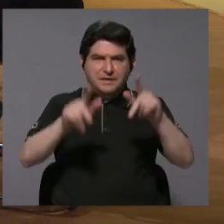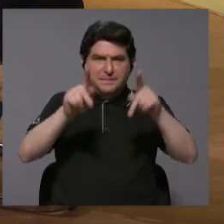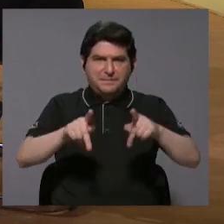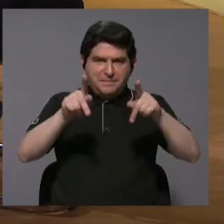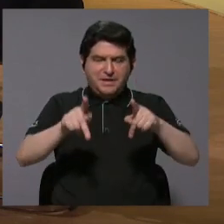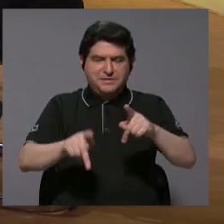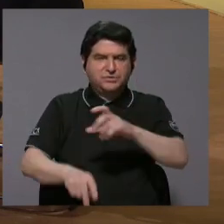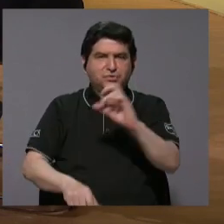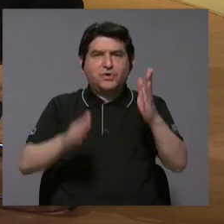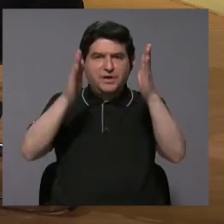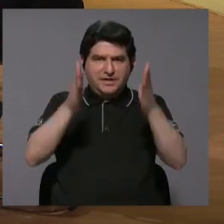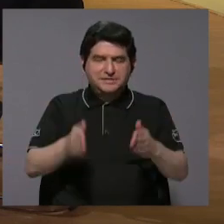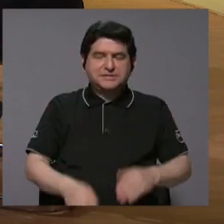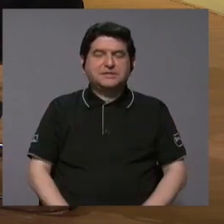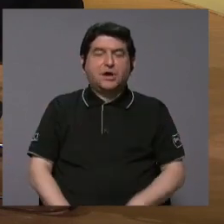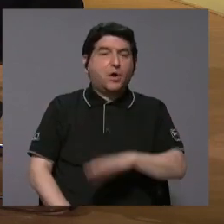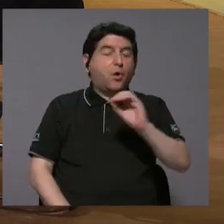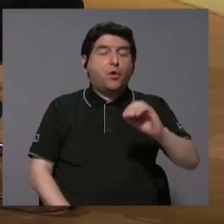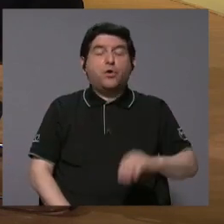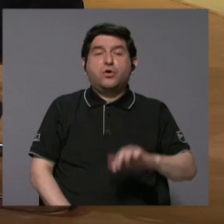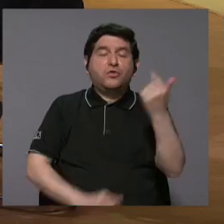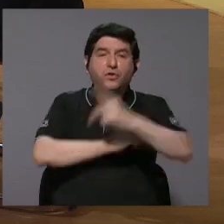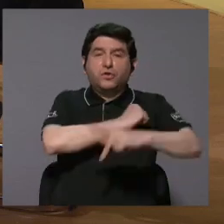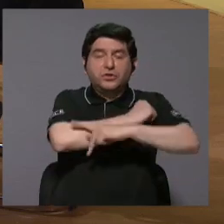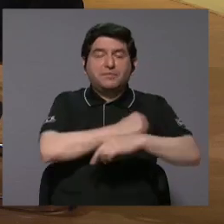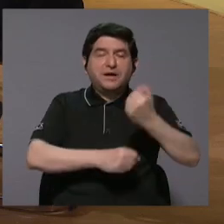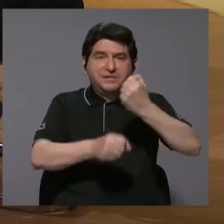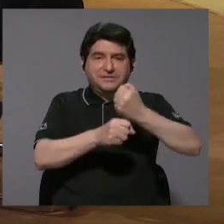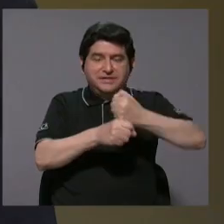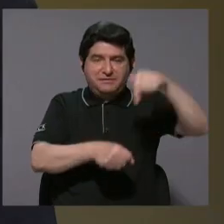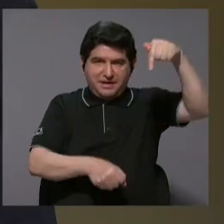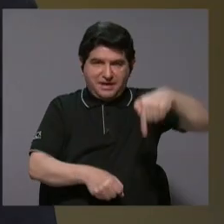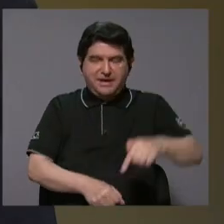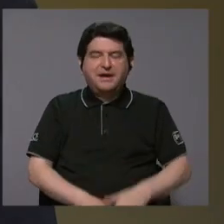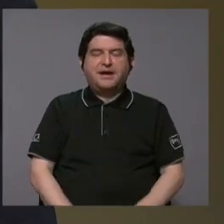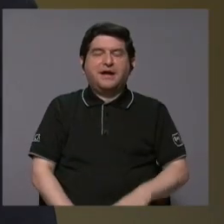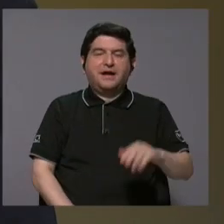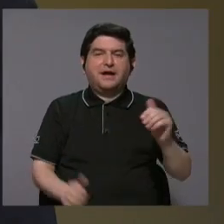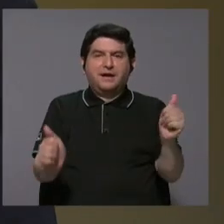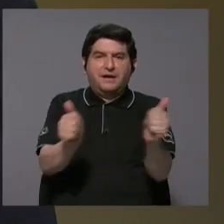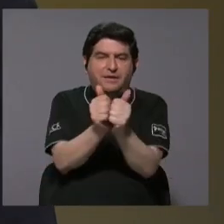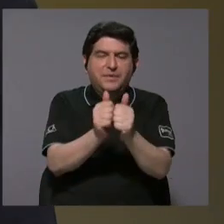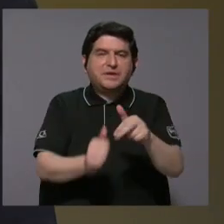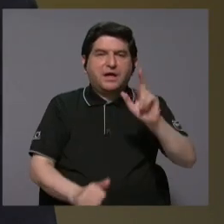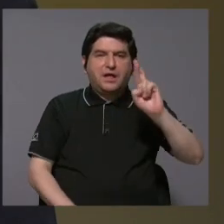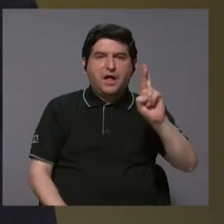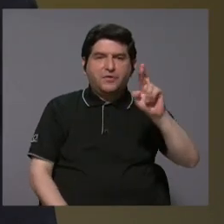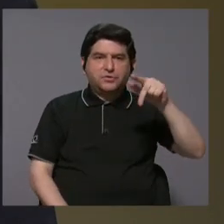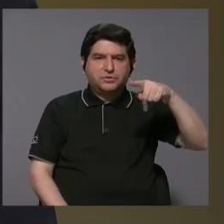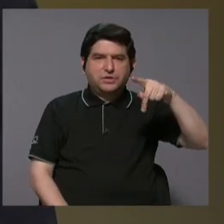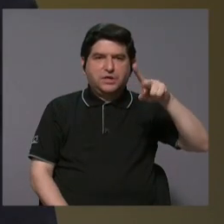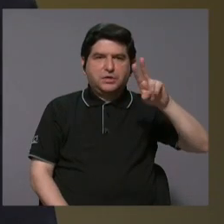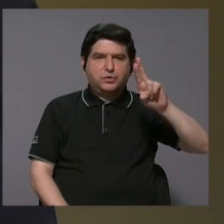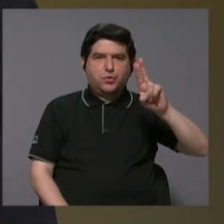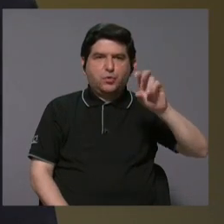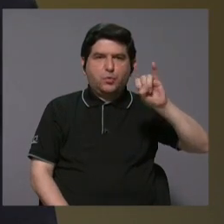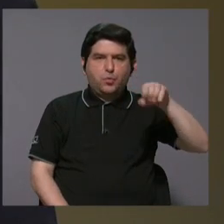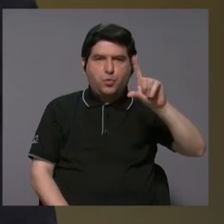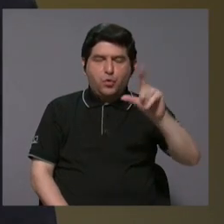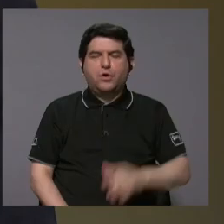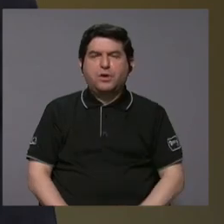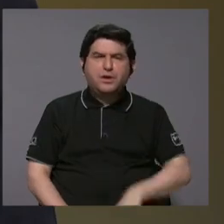costarricenses y no costarricenses que han trabajado con don Rosendo, porque una de las cosas que habría que preguntar es si